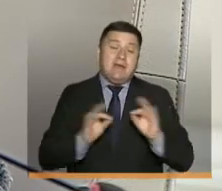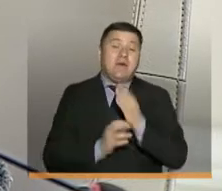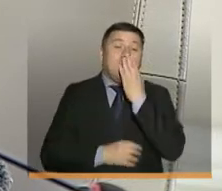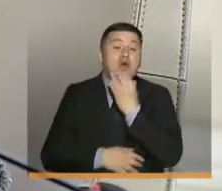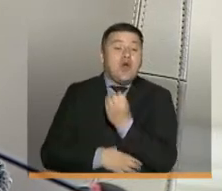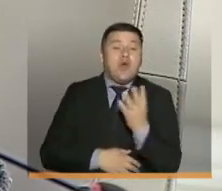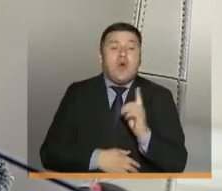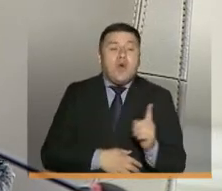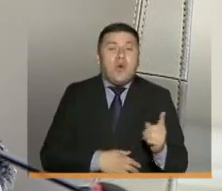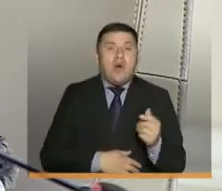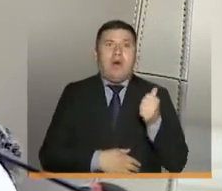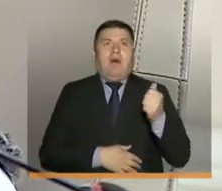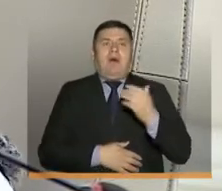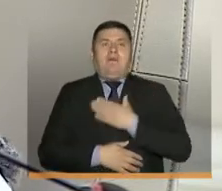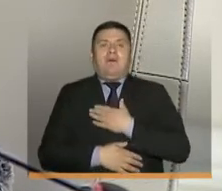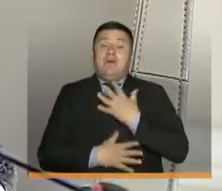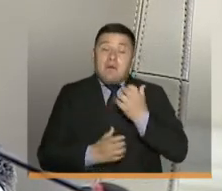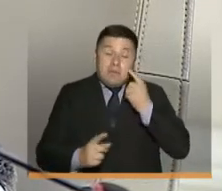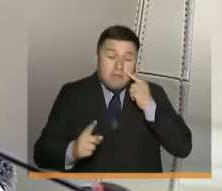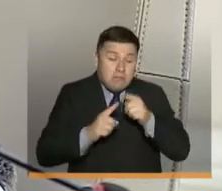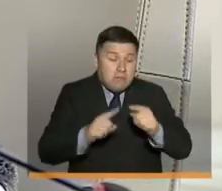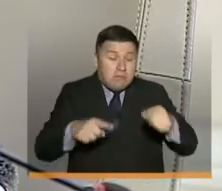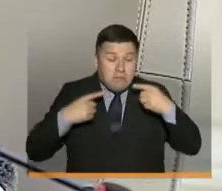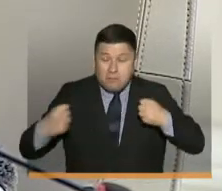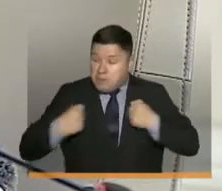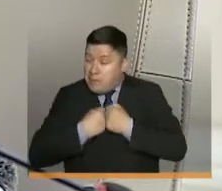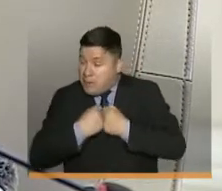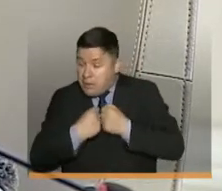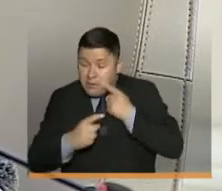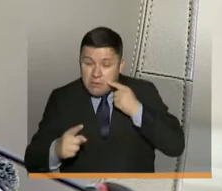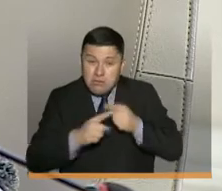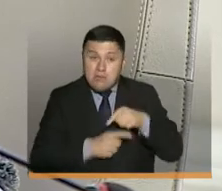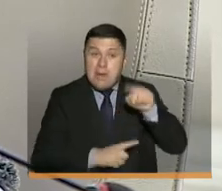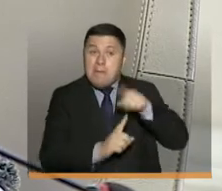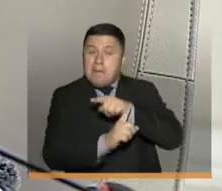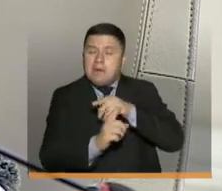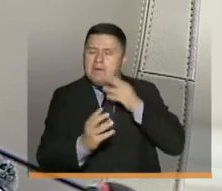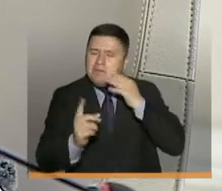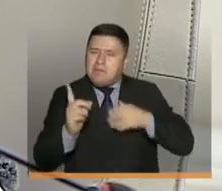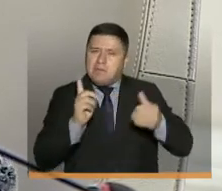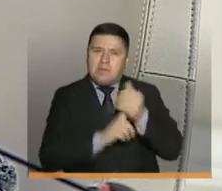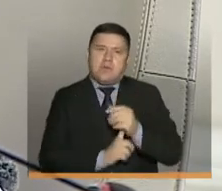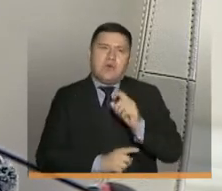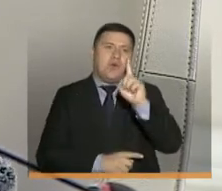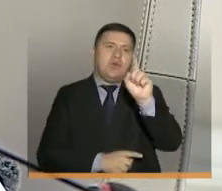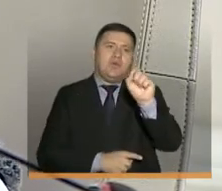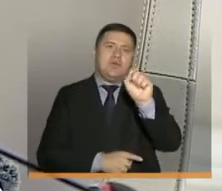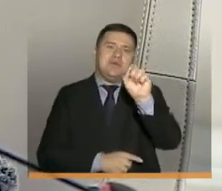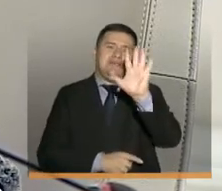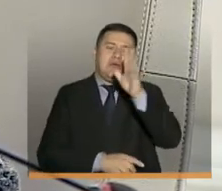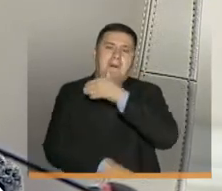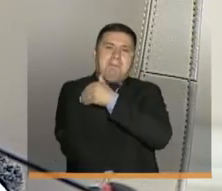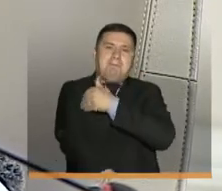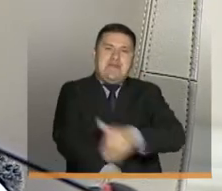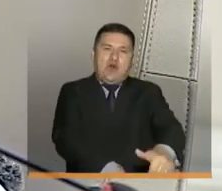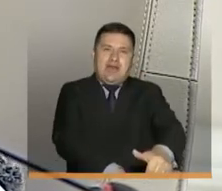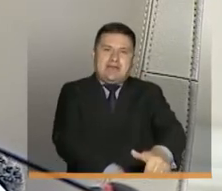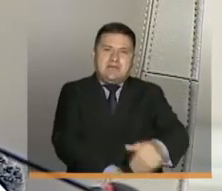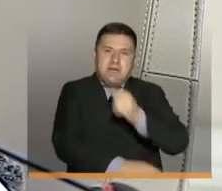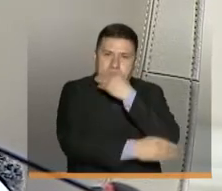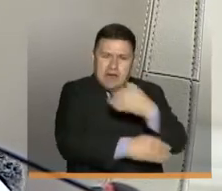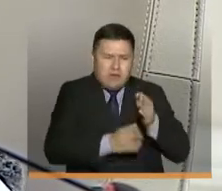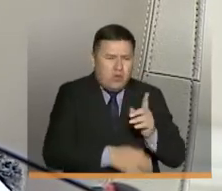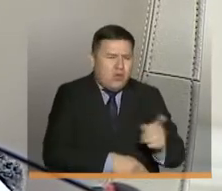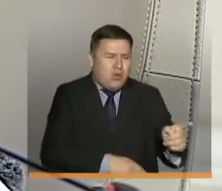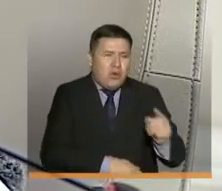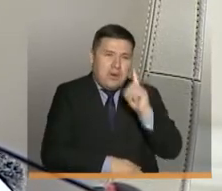de niños beneficiados, la meta que tenemos con esta alianza, presidente, en los próximos meses es llegar a más de 1.5 millones de niños